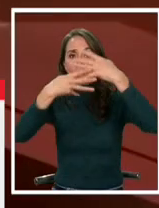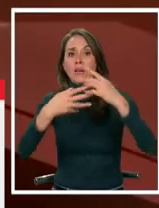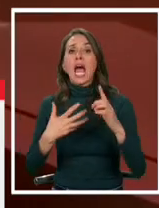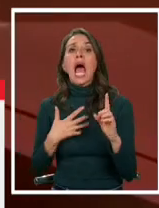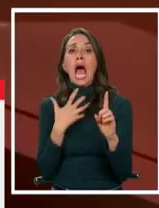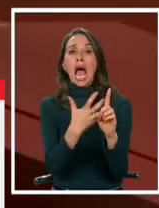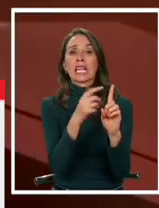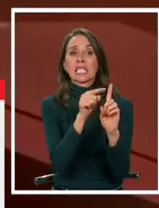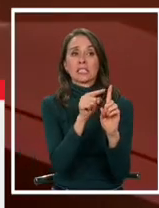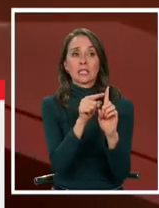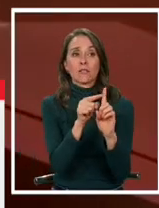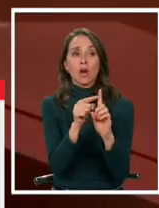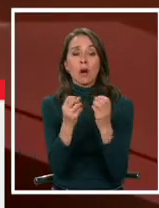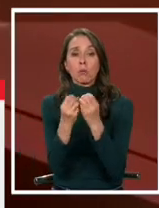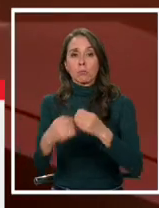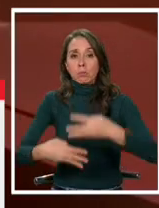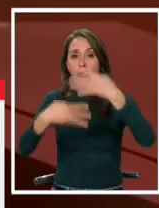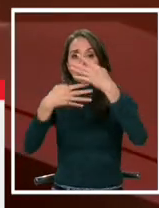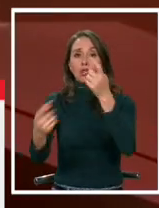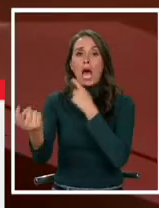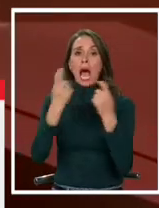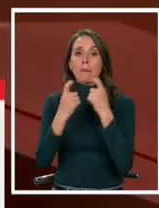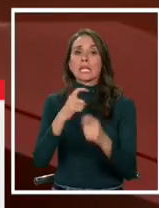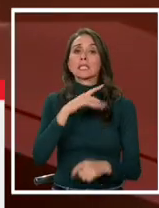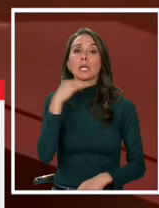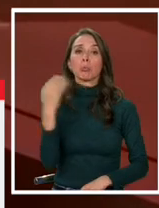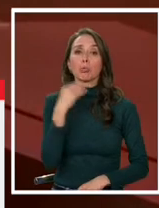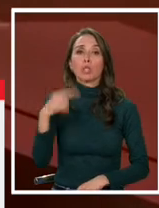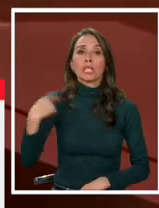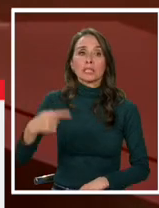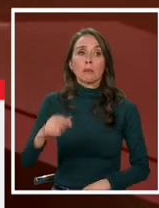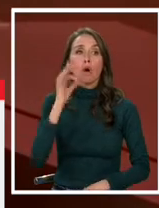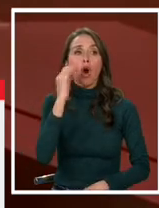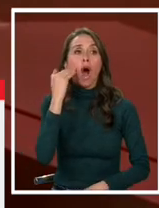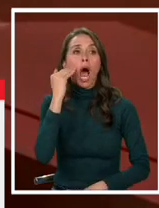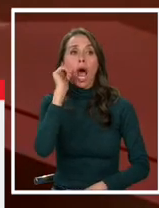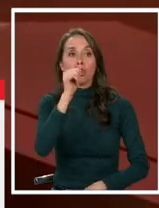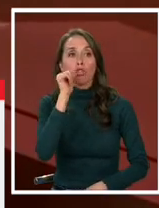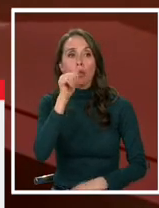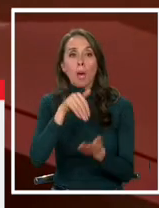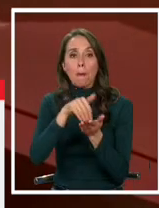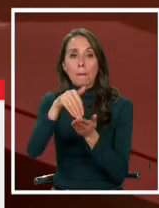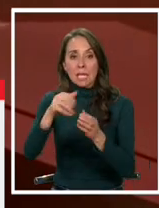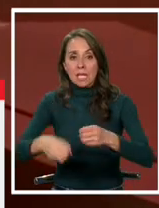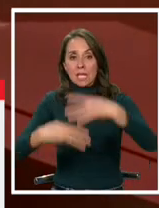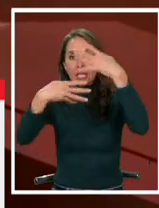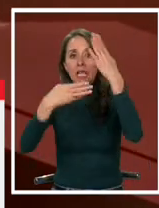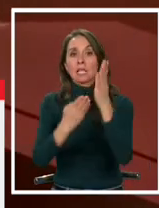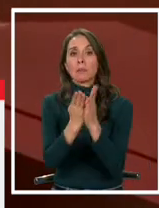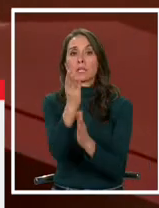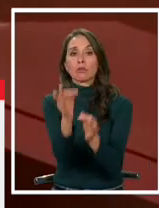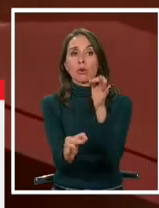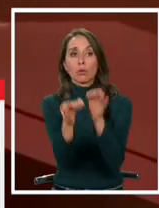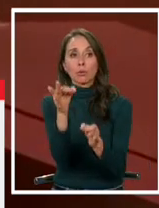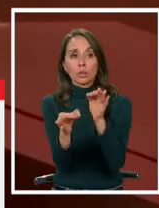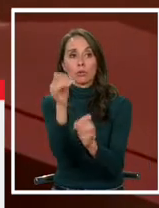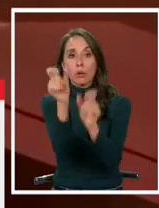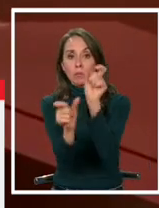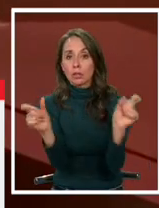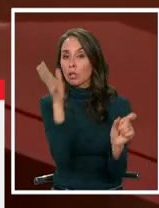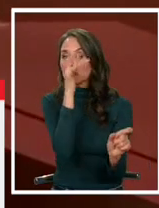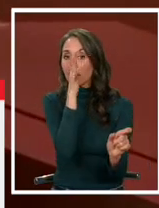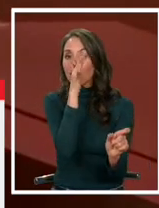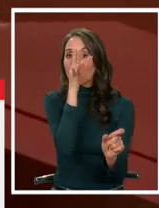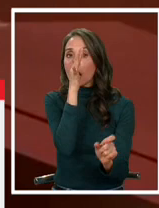sociales recibo cientos de amenazas de muertes regularmente si no todos los días miles desde que comenzó este juicio la gente se